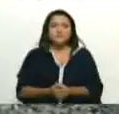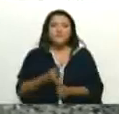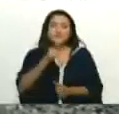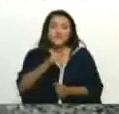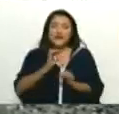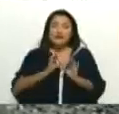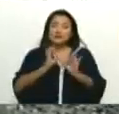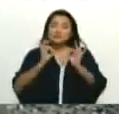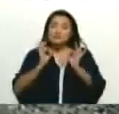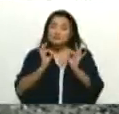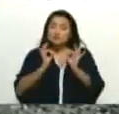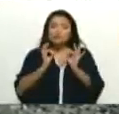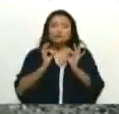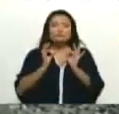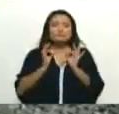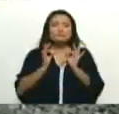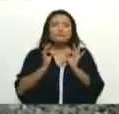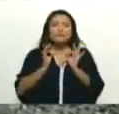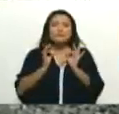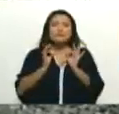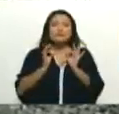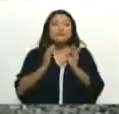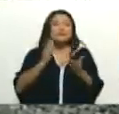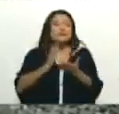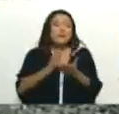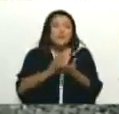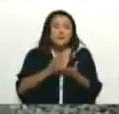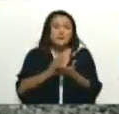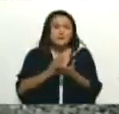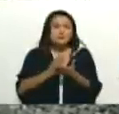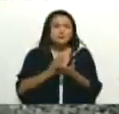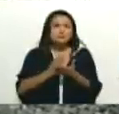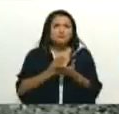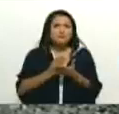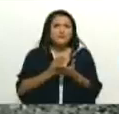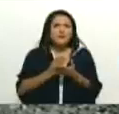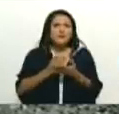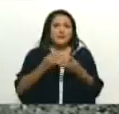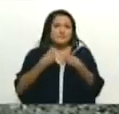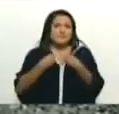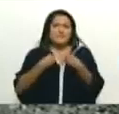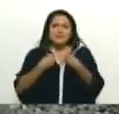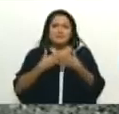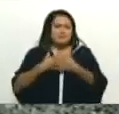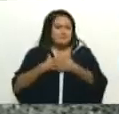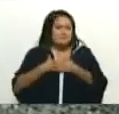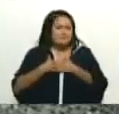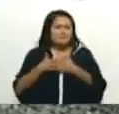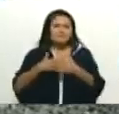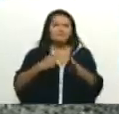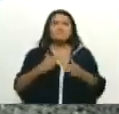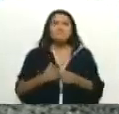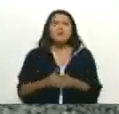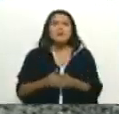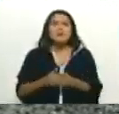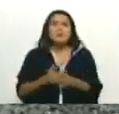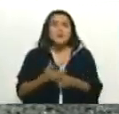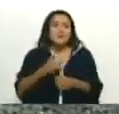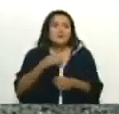fue necio porque se arrojó, se atrevió a vivir sin tener precio. Y porque murió como